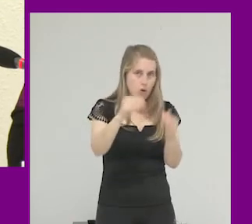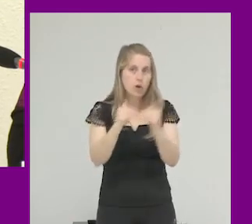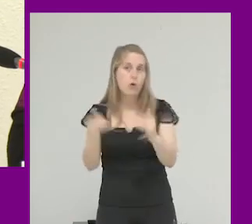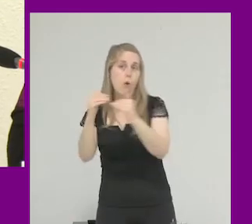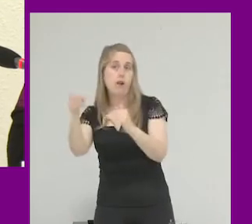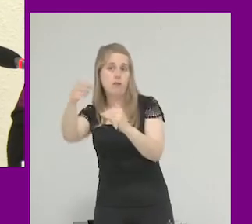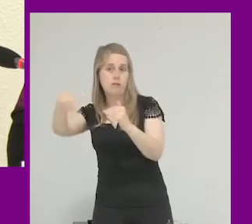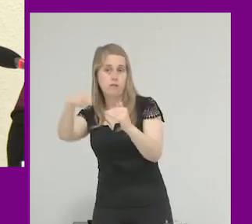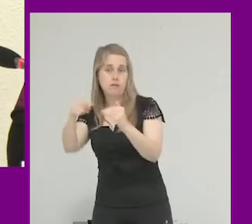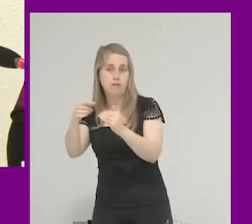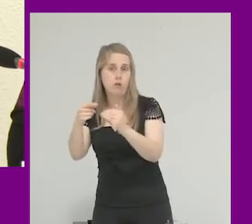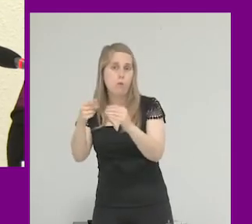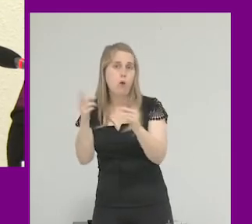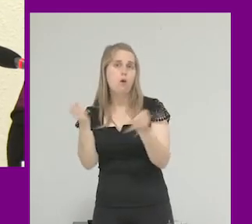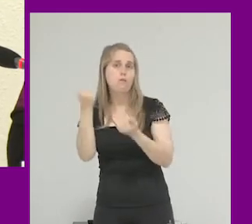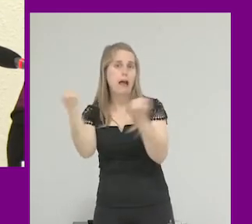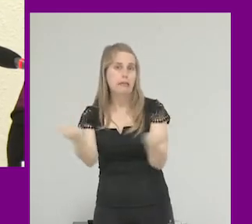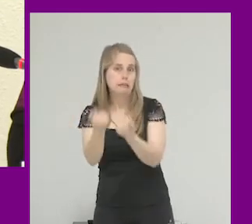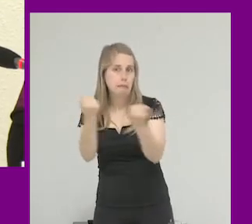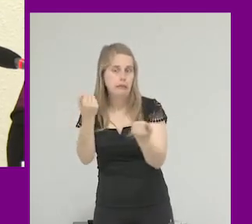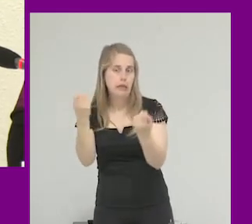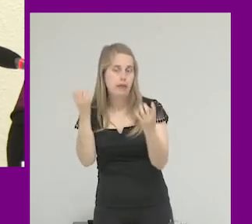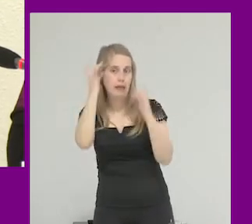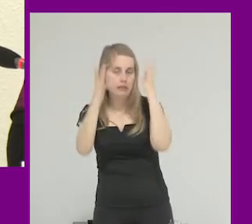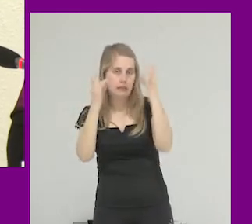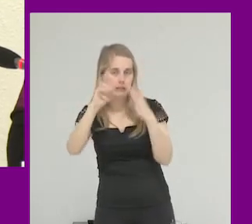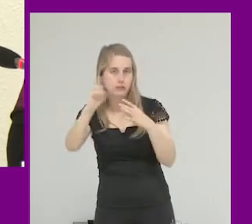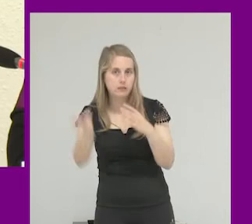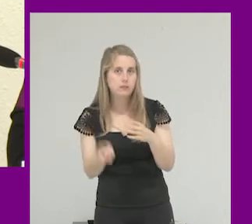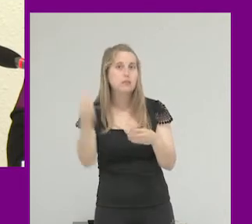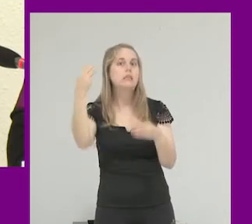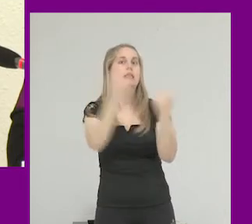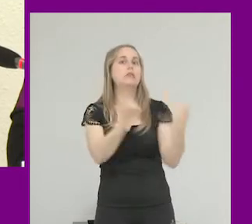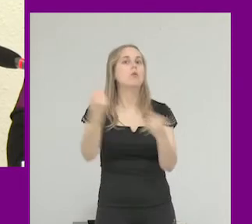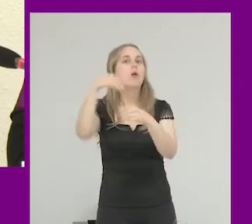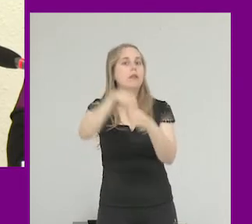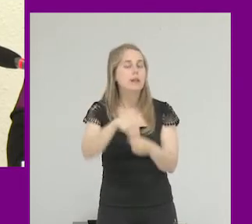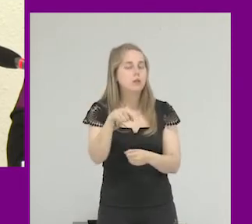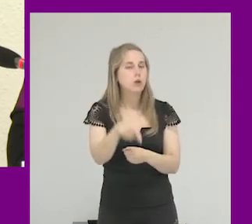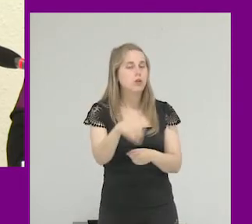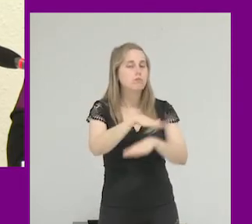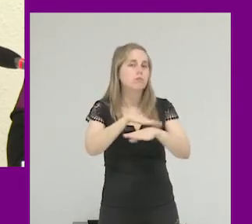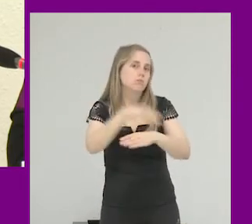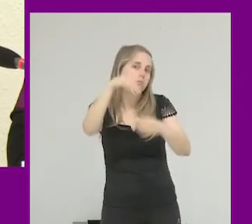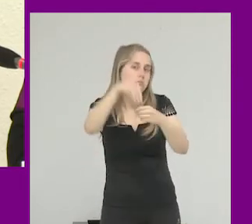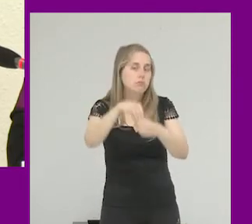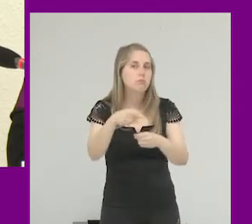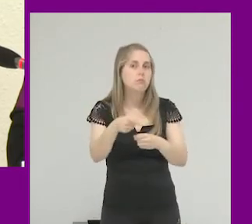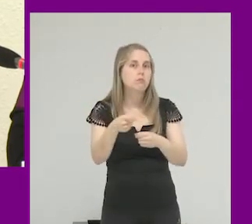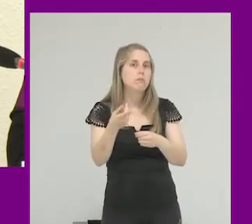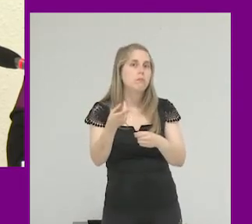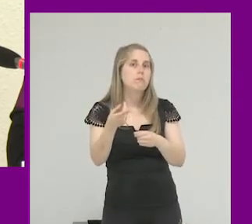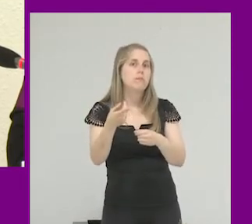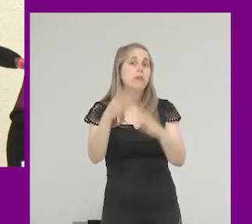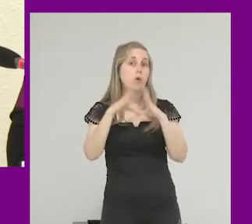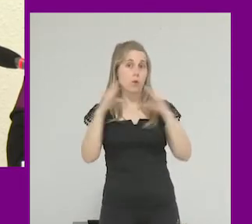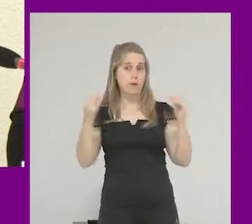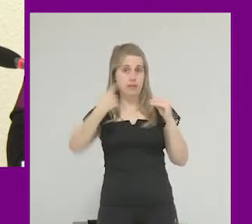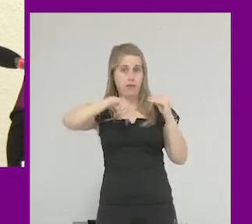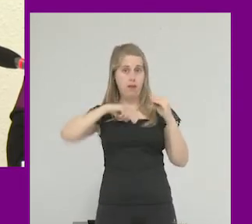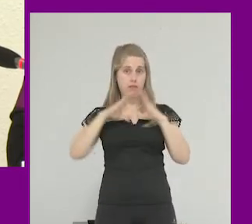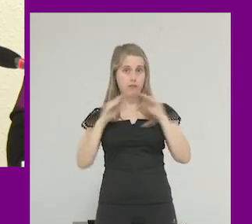homólogos o homólogas actividades dentro de la institución, y lo que desde la